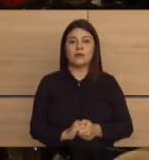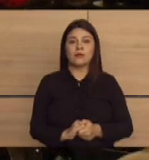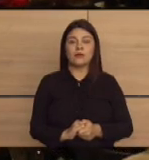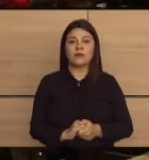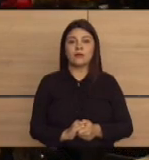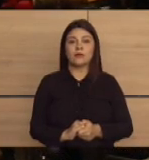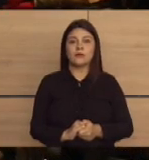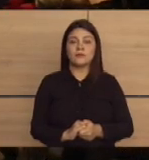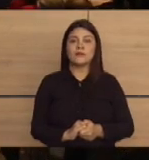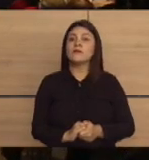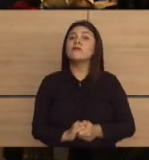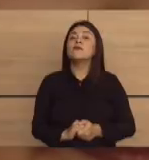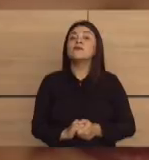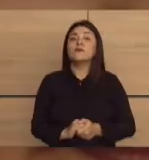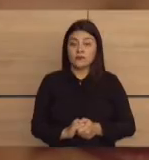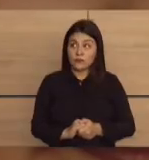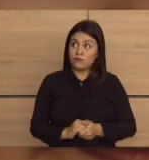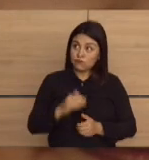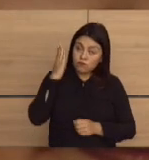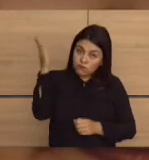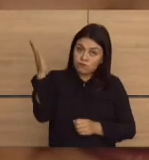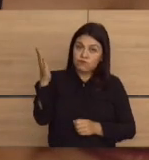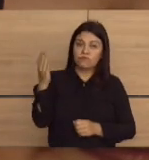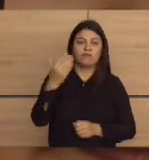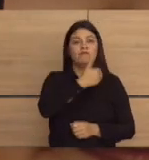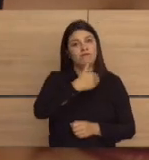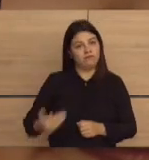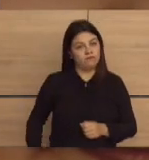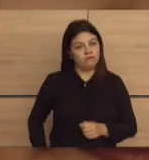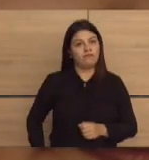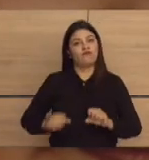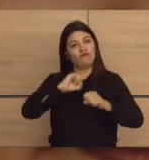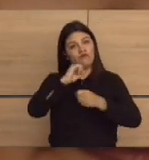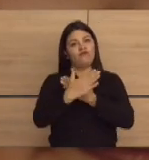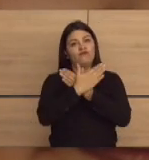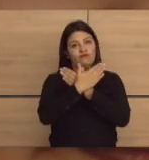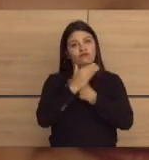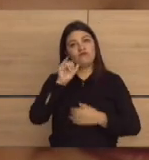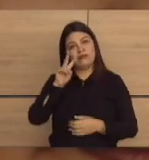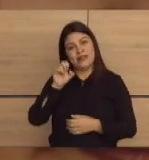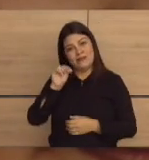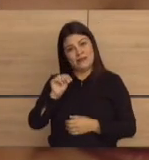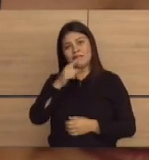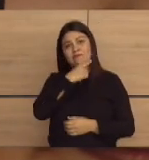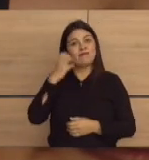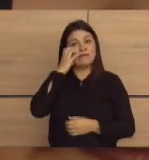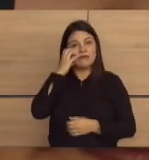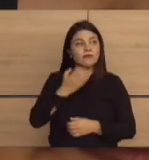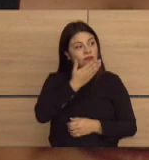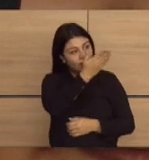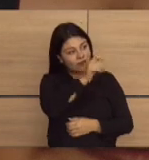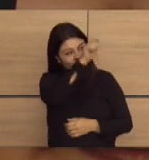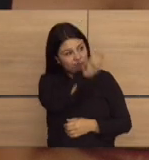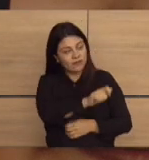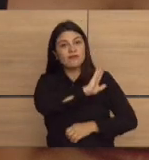Señor Presidente de la República, doctor Iván Duque Márquez, señora Ministra de Educación,